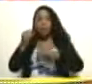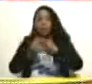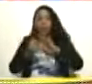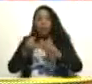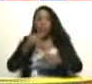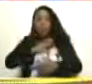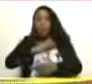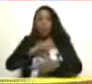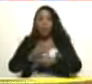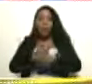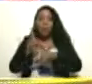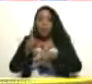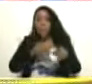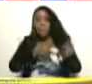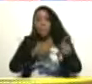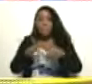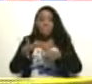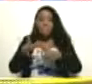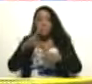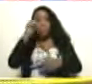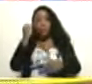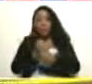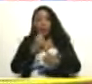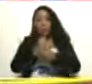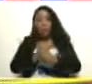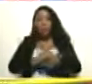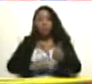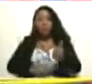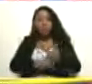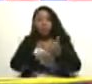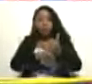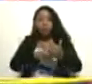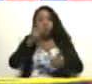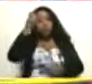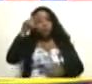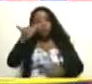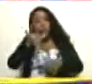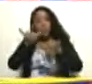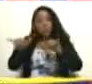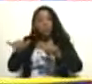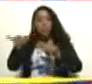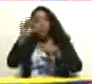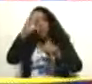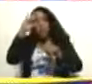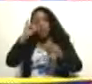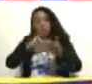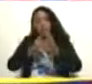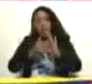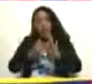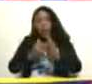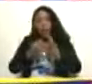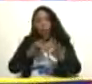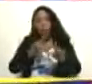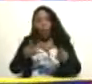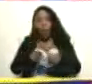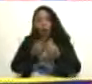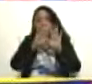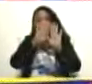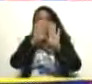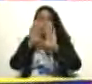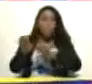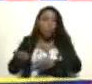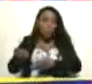de trabajo sustentado en la voz del pueblo, que es la voz de Dios, que de manera masiva y